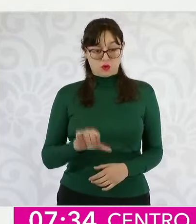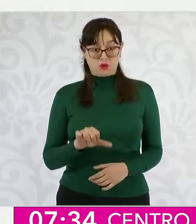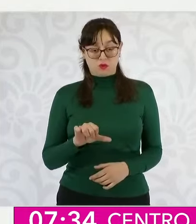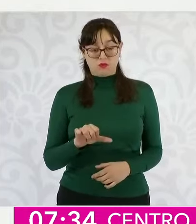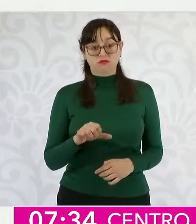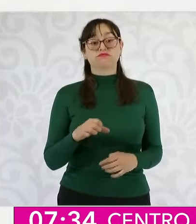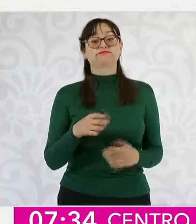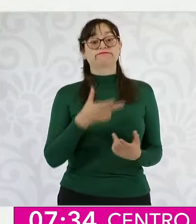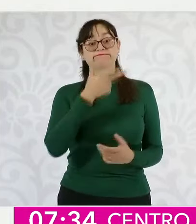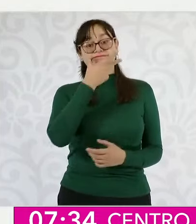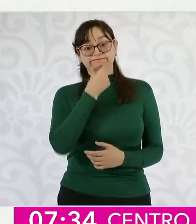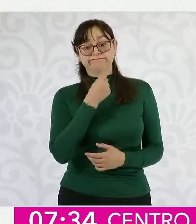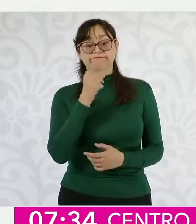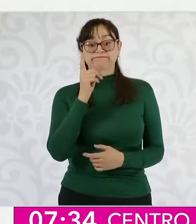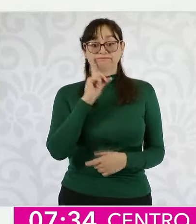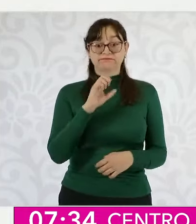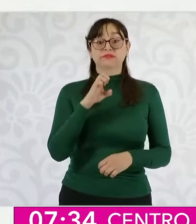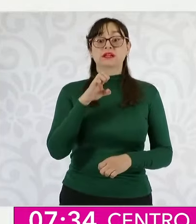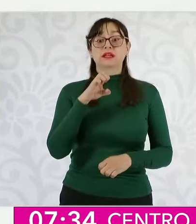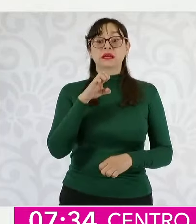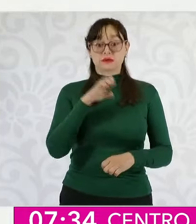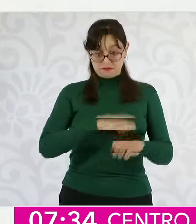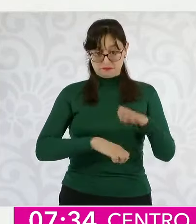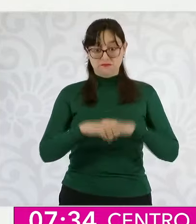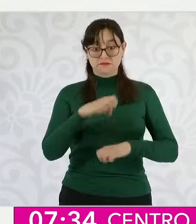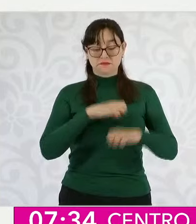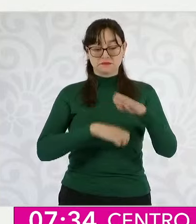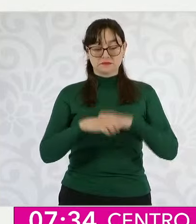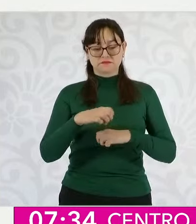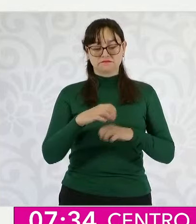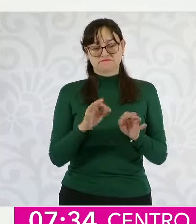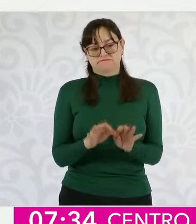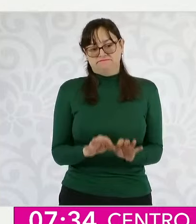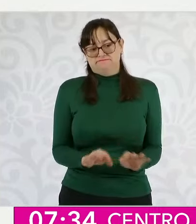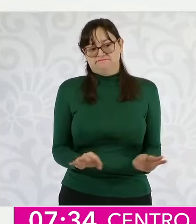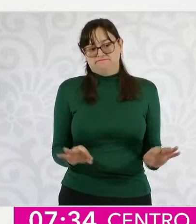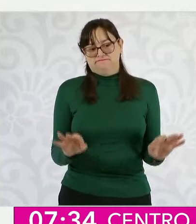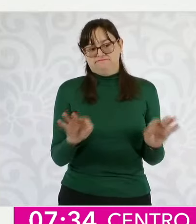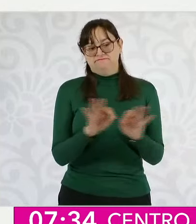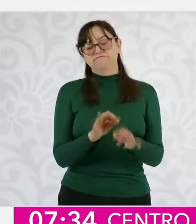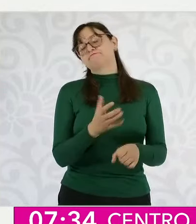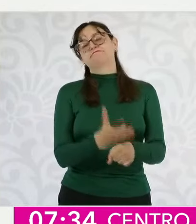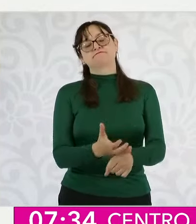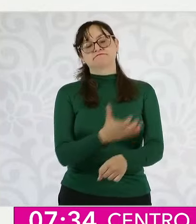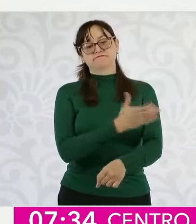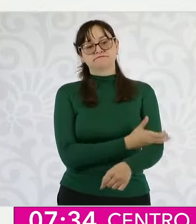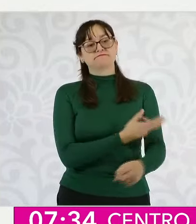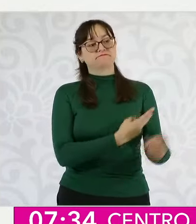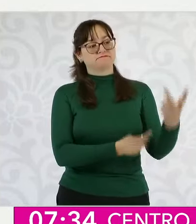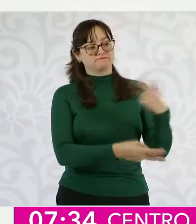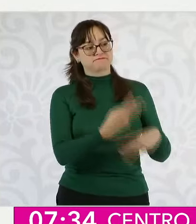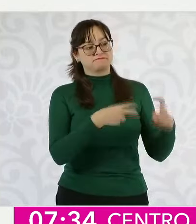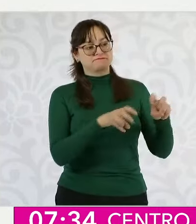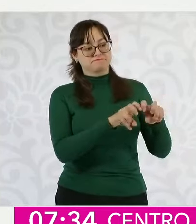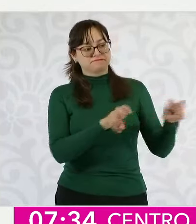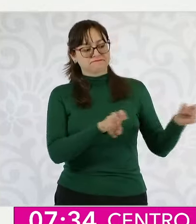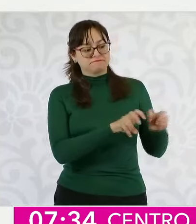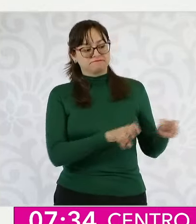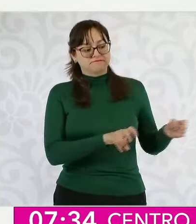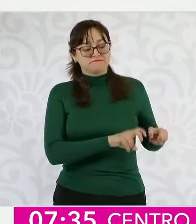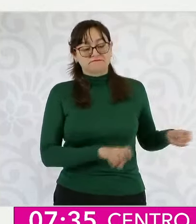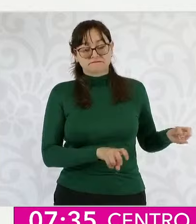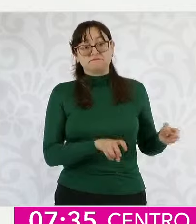importante de empresarios y empresarias mexicanas. Por supuesto, el licenciado